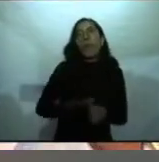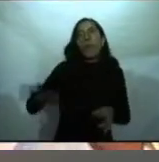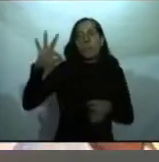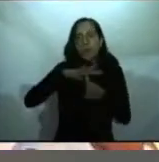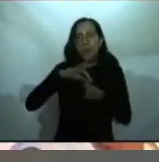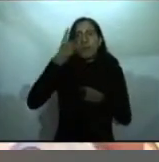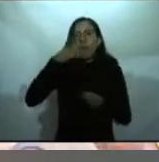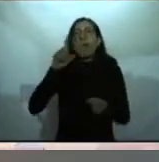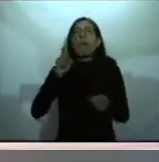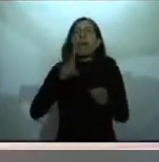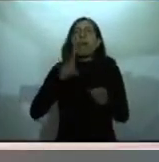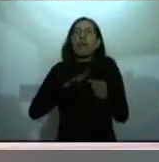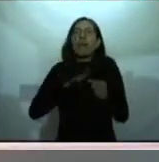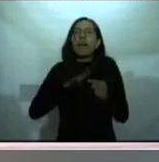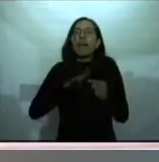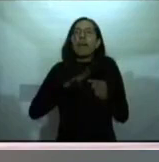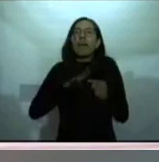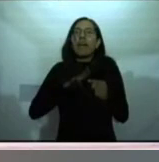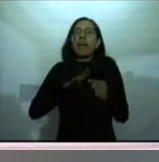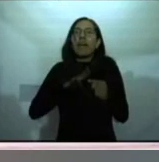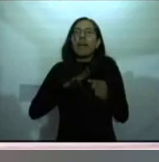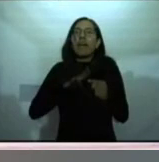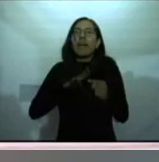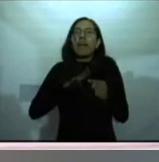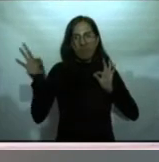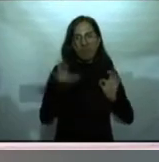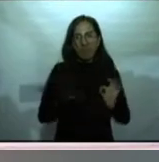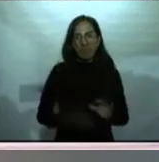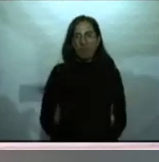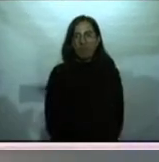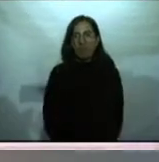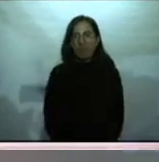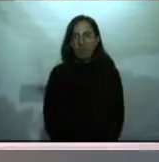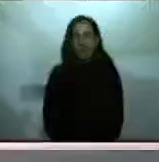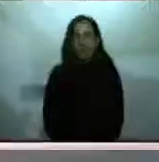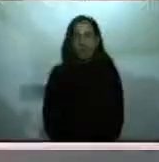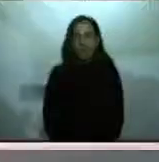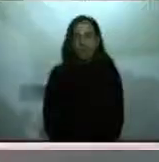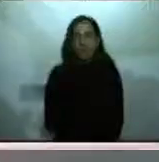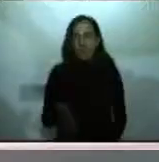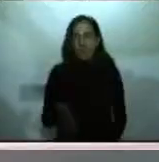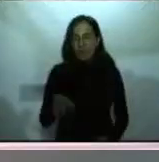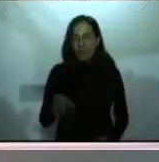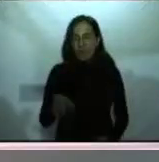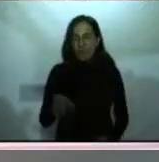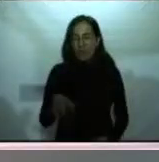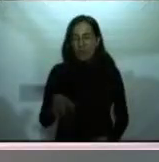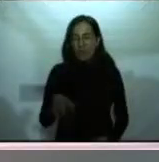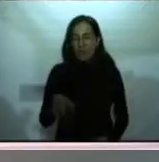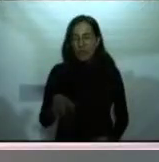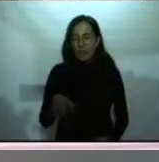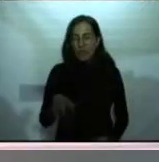Todo esto que les planteé se llama Plan C.